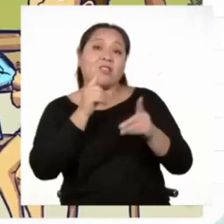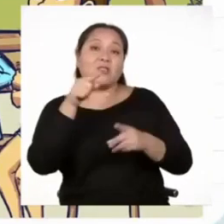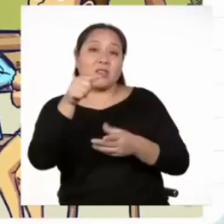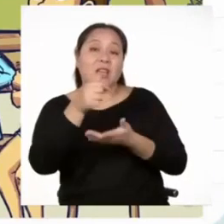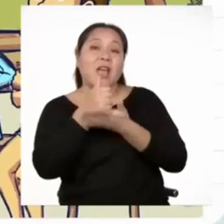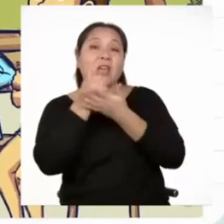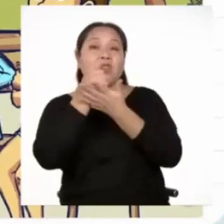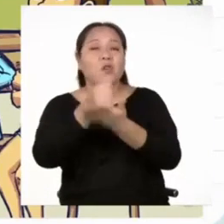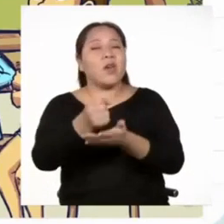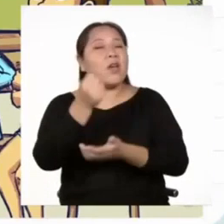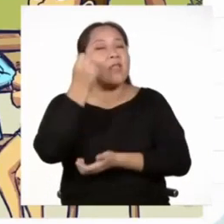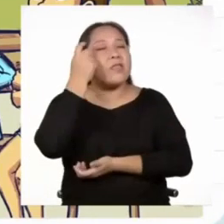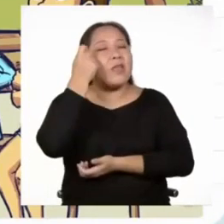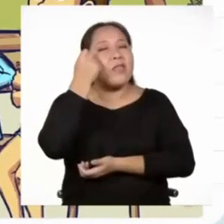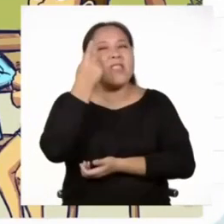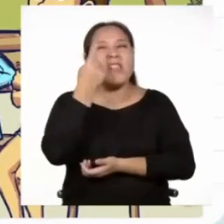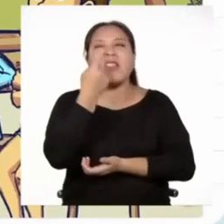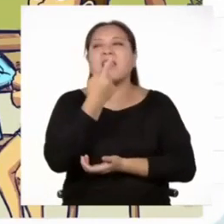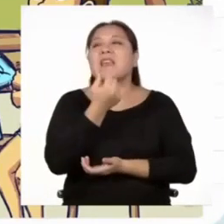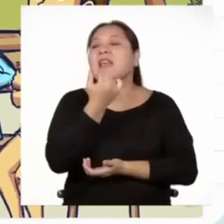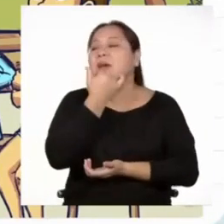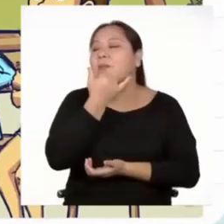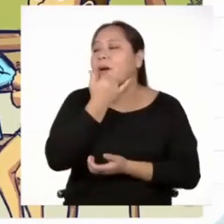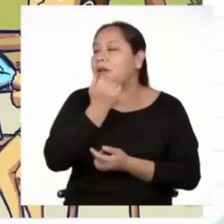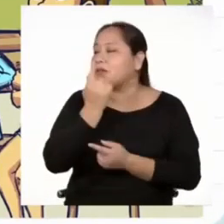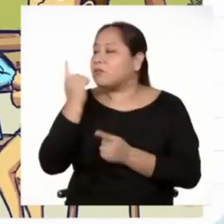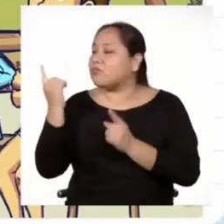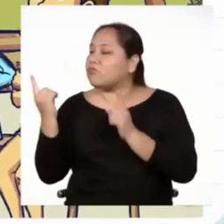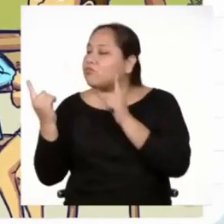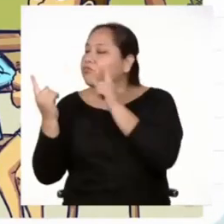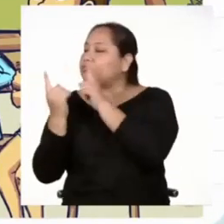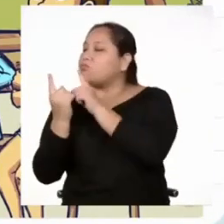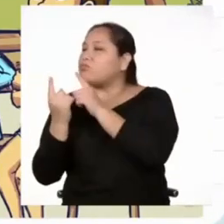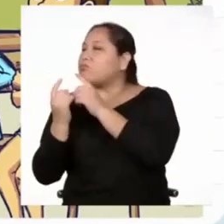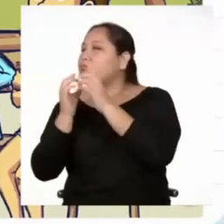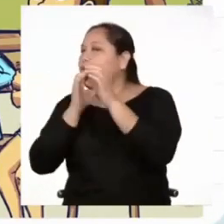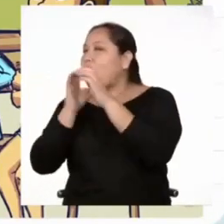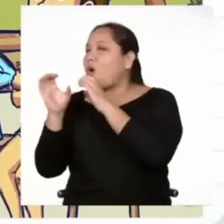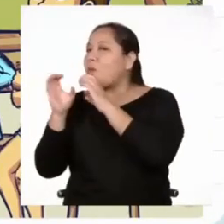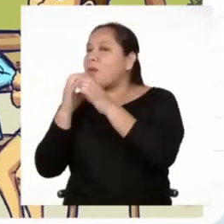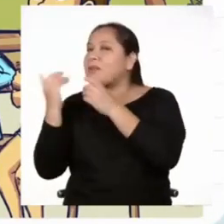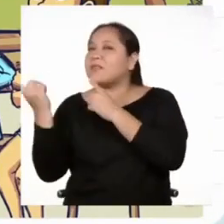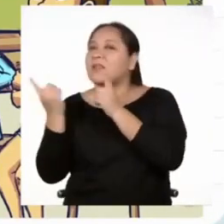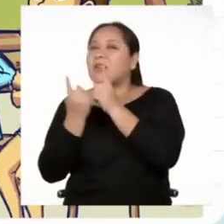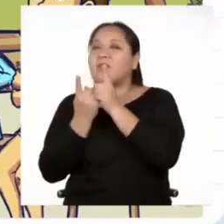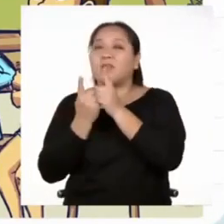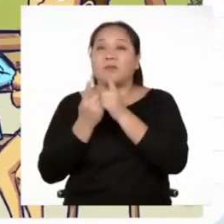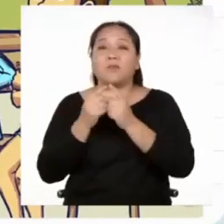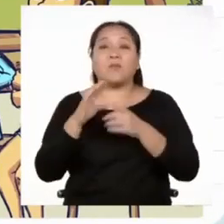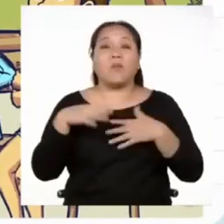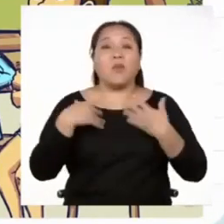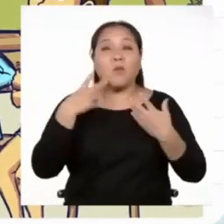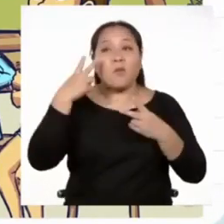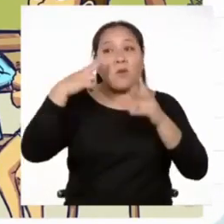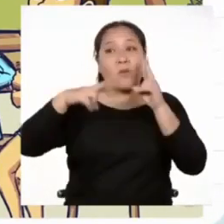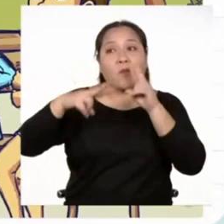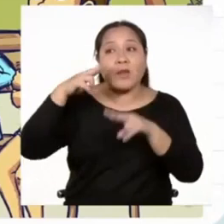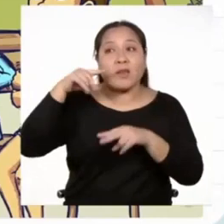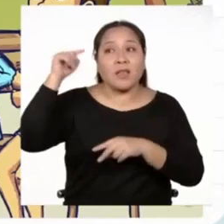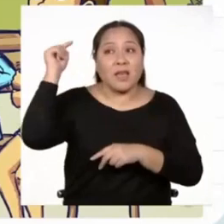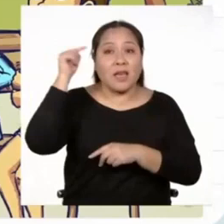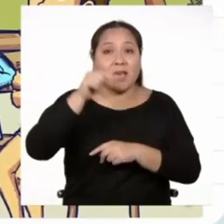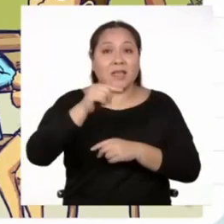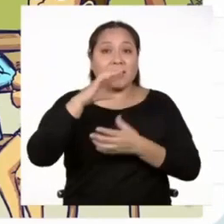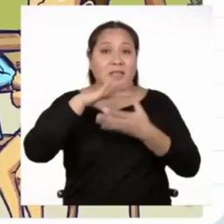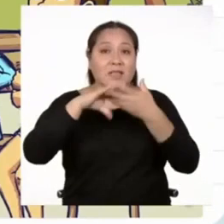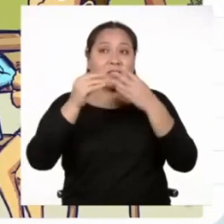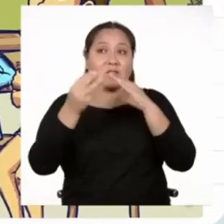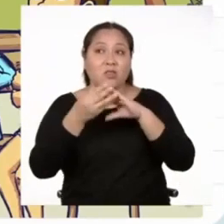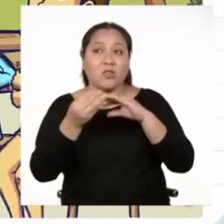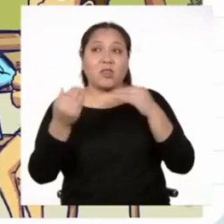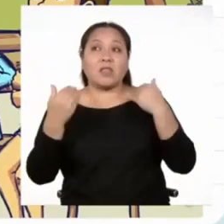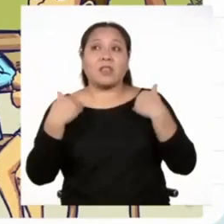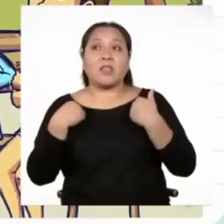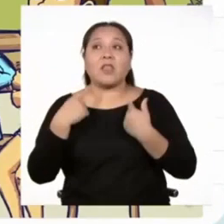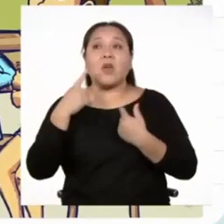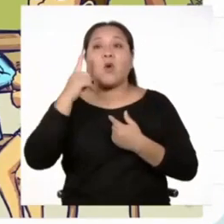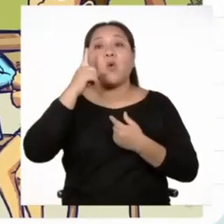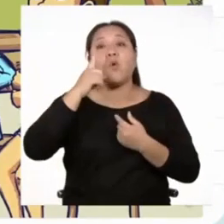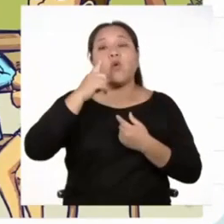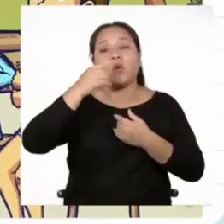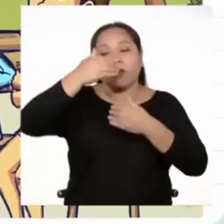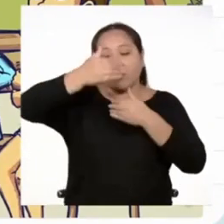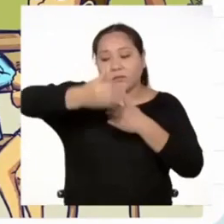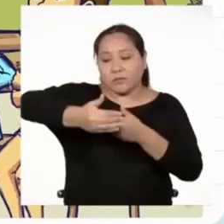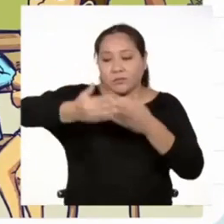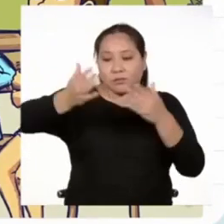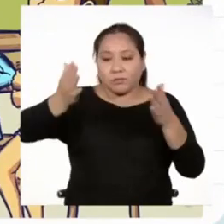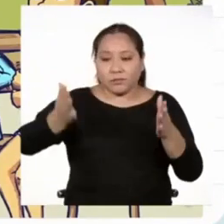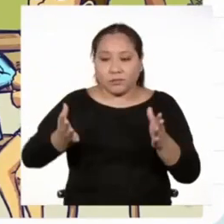a comprender ¿qué le dice un personaje al otro? Podemos ver que esta tira cómica se compone de una escena en